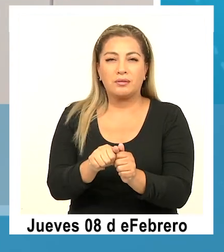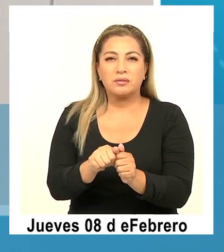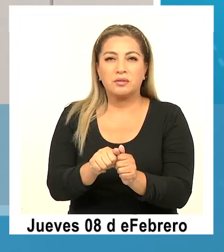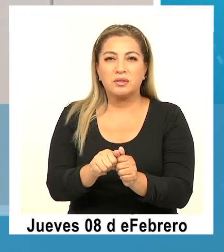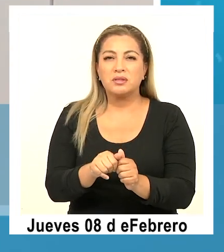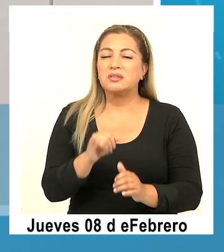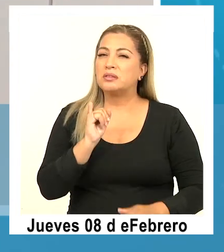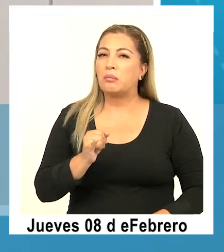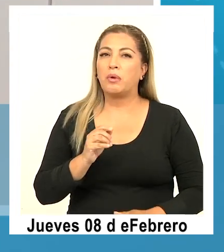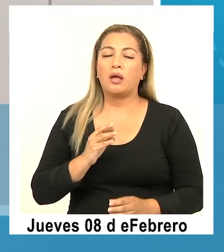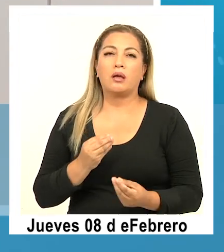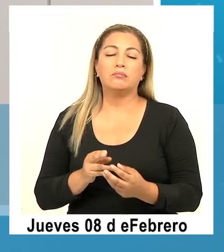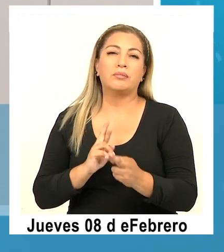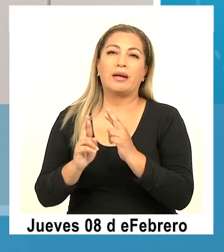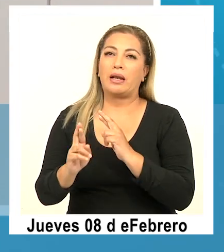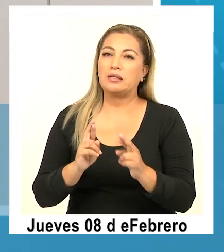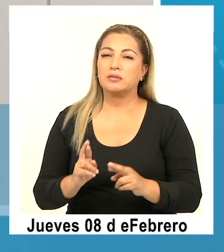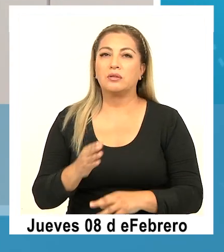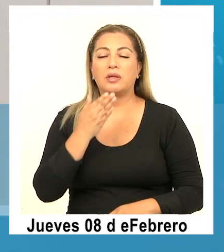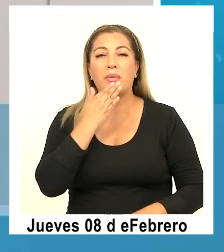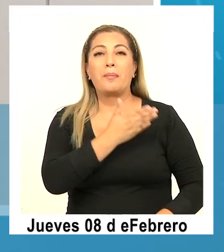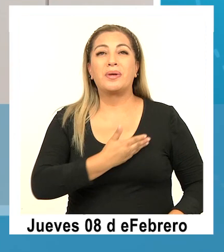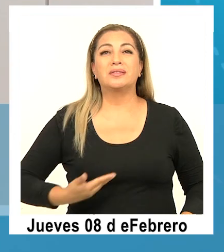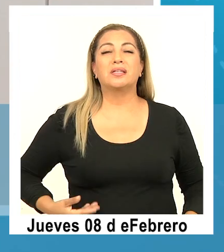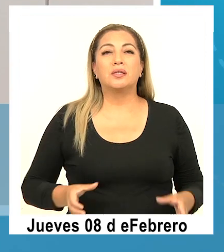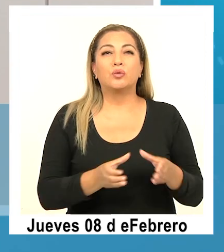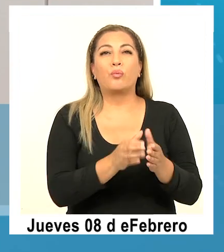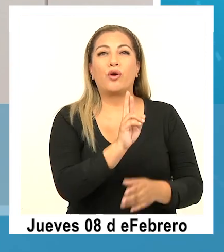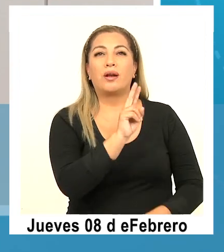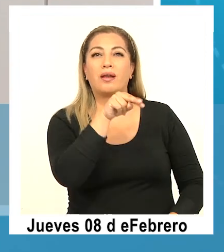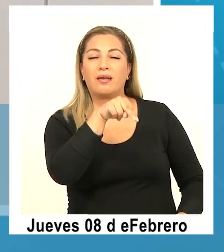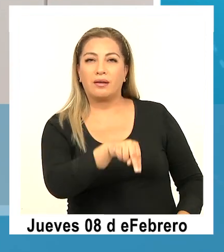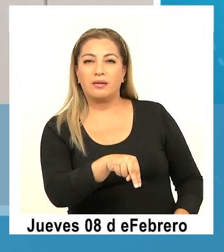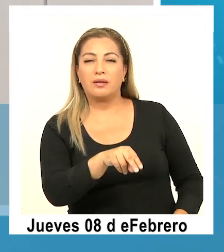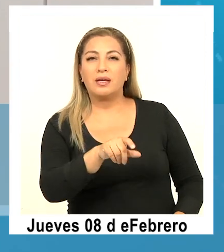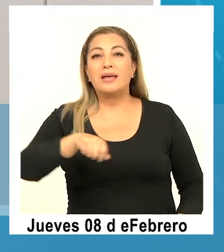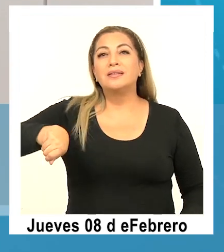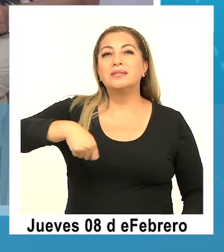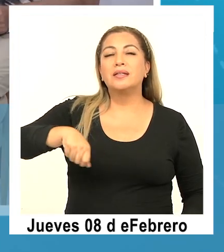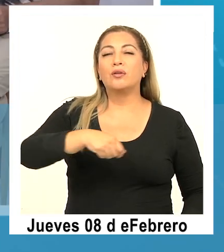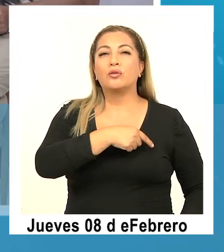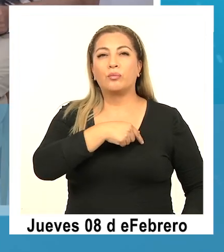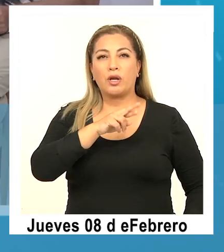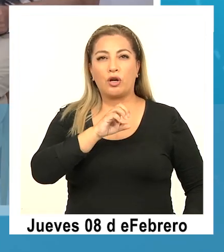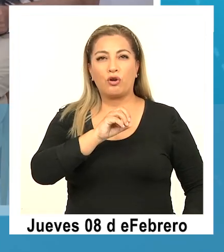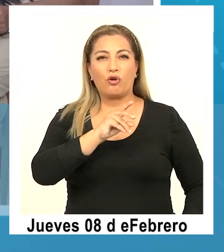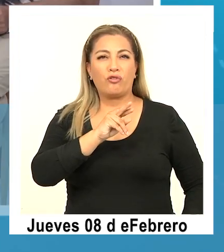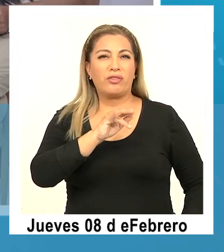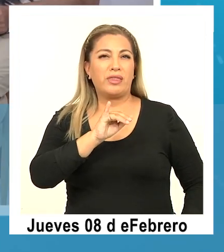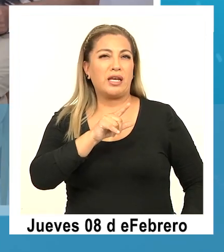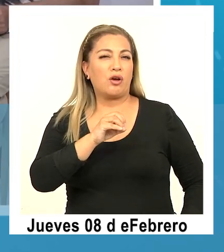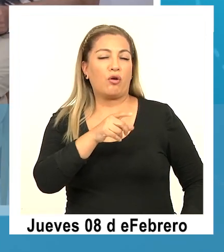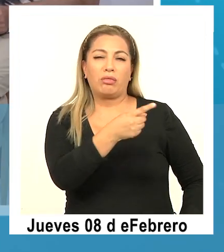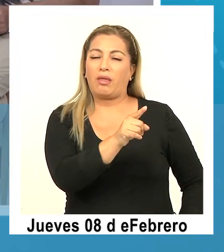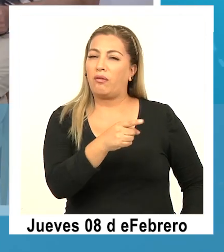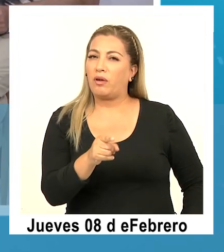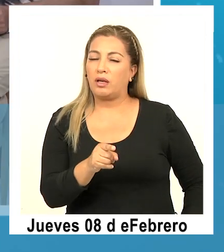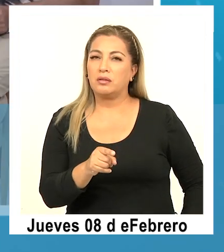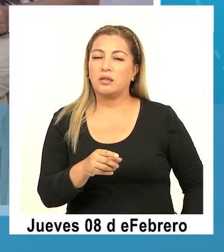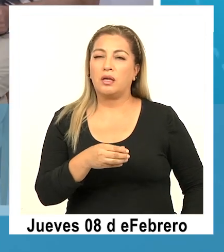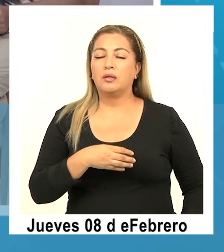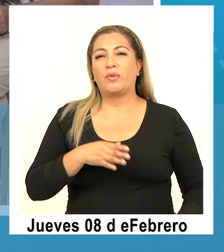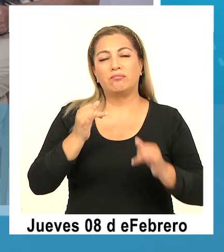mucha relación, bueno, con el presidente de Renovación Nacional, que es senador Rodrigo Galilea, en fin, transmitirles nuestro